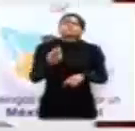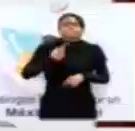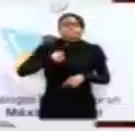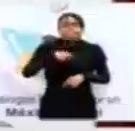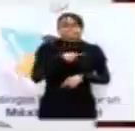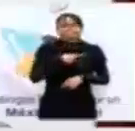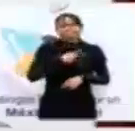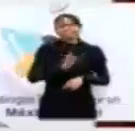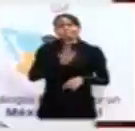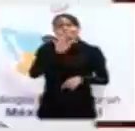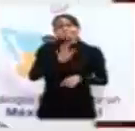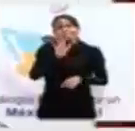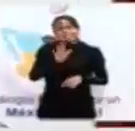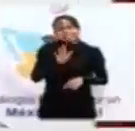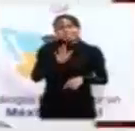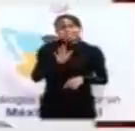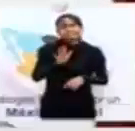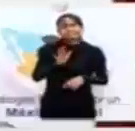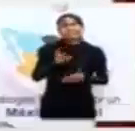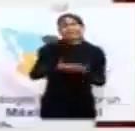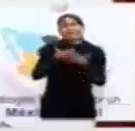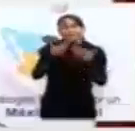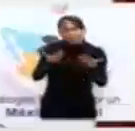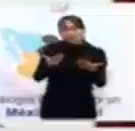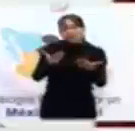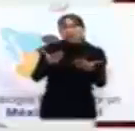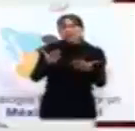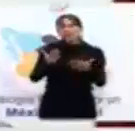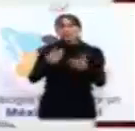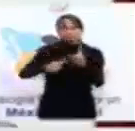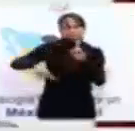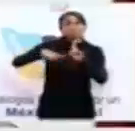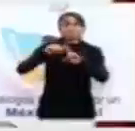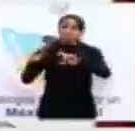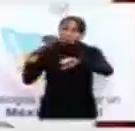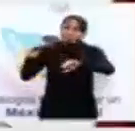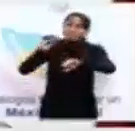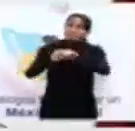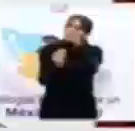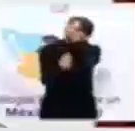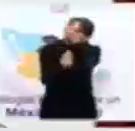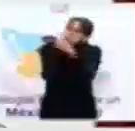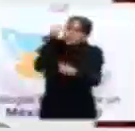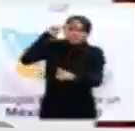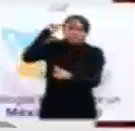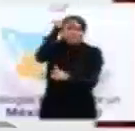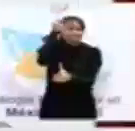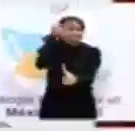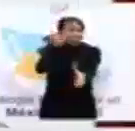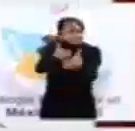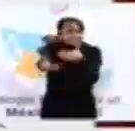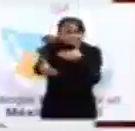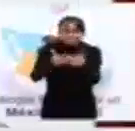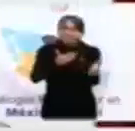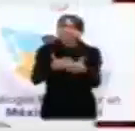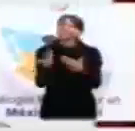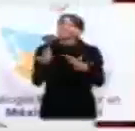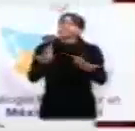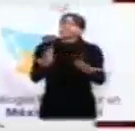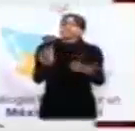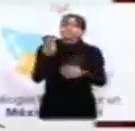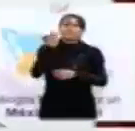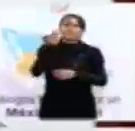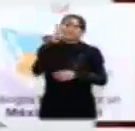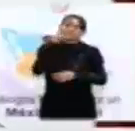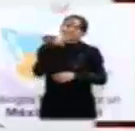tener que contar con las nuevas tecnologías, y entramos en otro tema también complicado para el